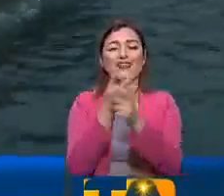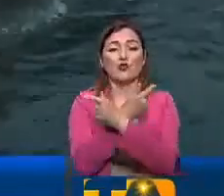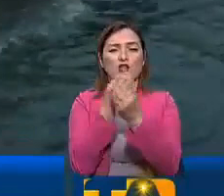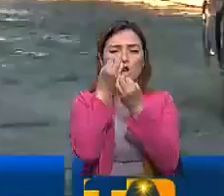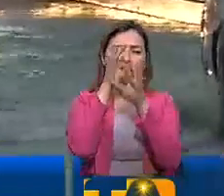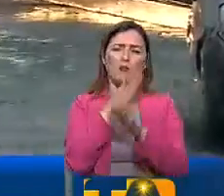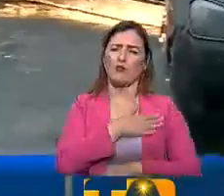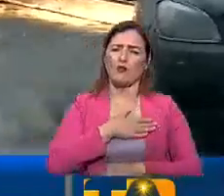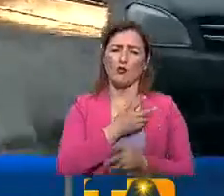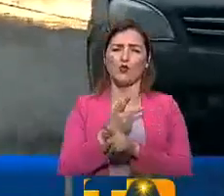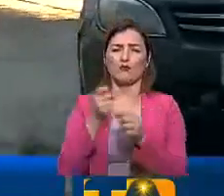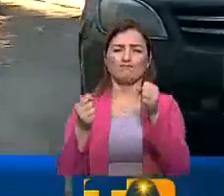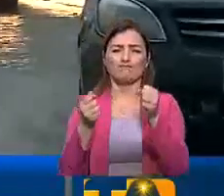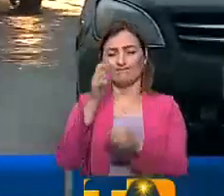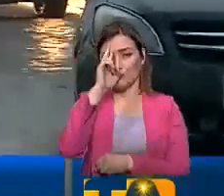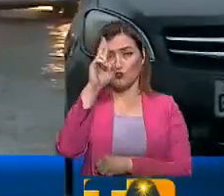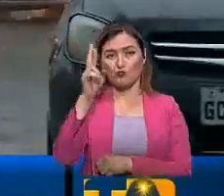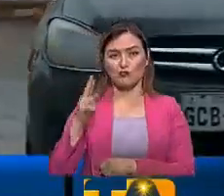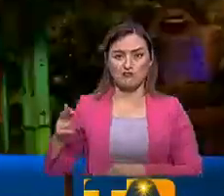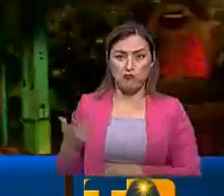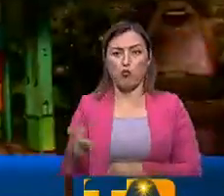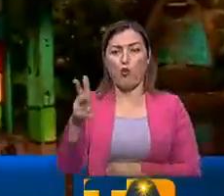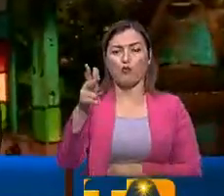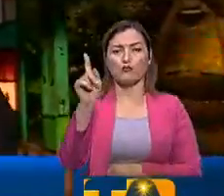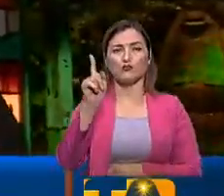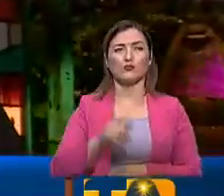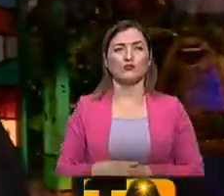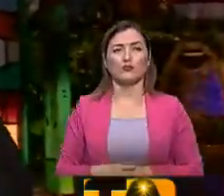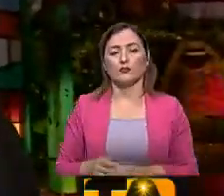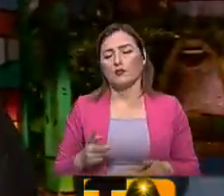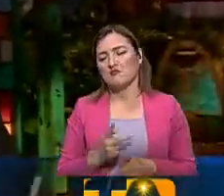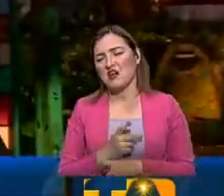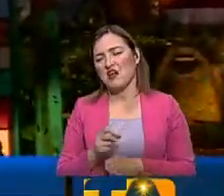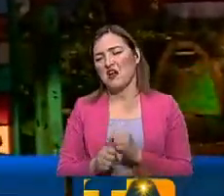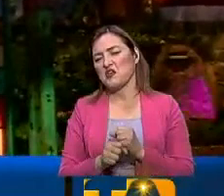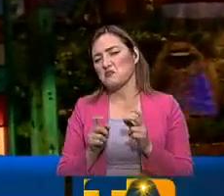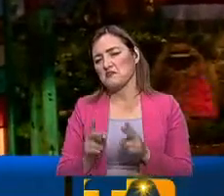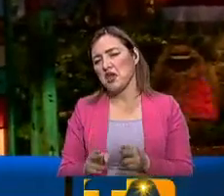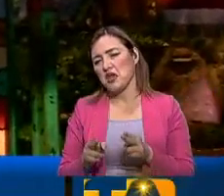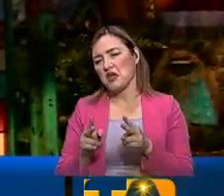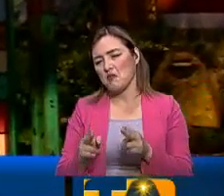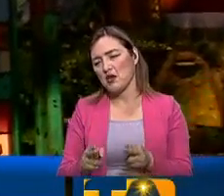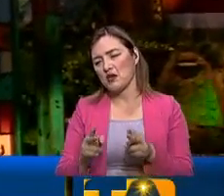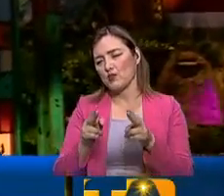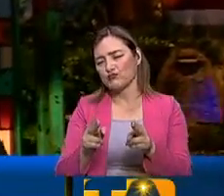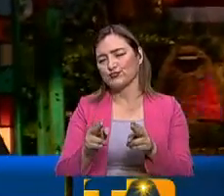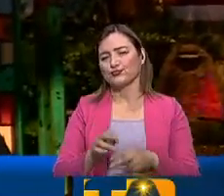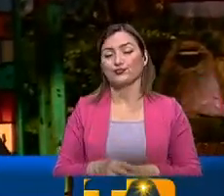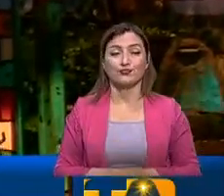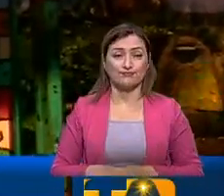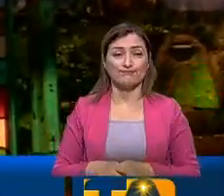al conducir, respetando los límites de velocidad. Terrible, esto es de todos los años. Todos los años es lo